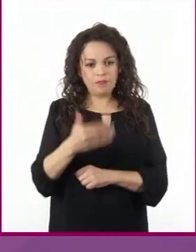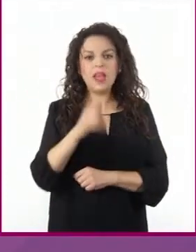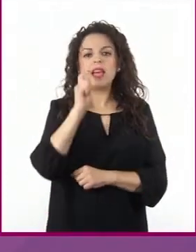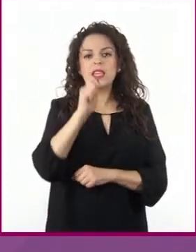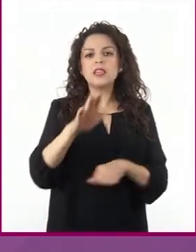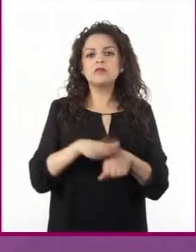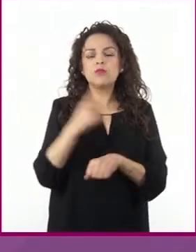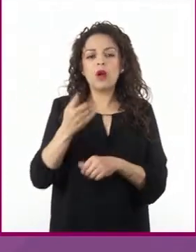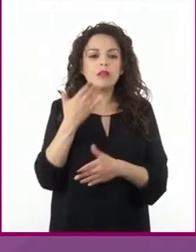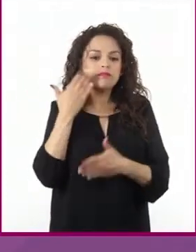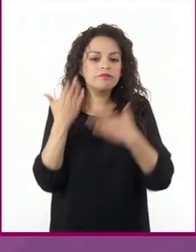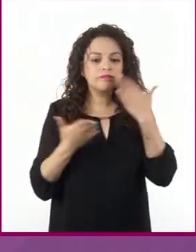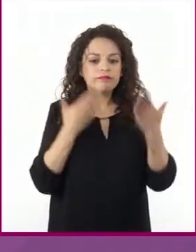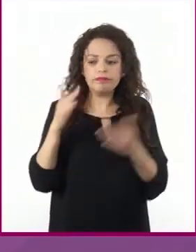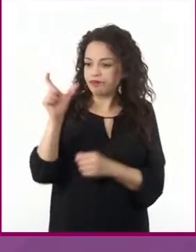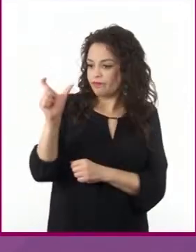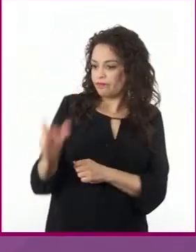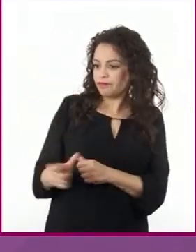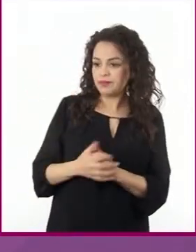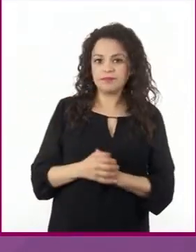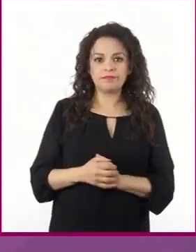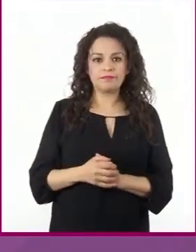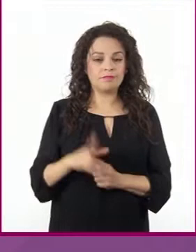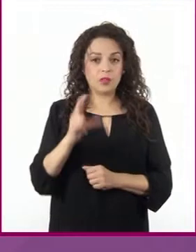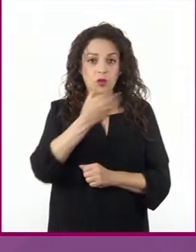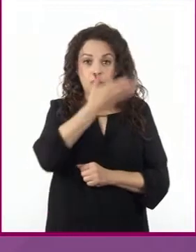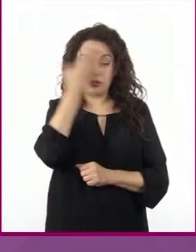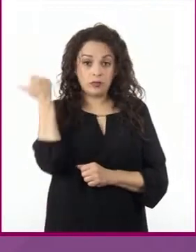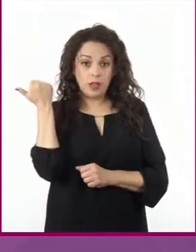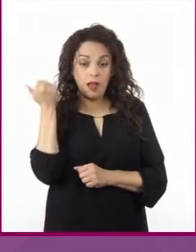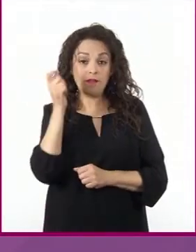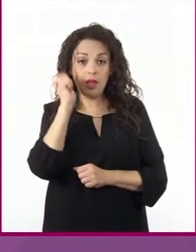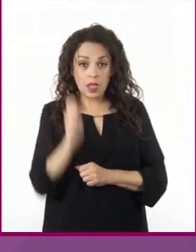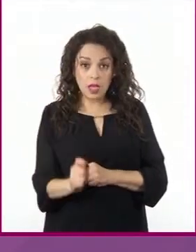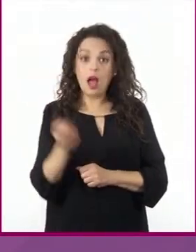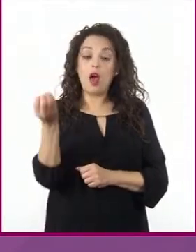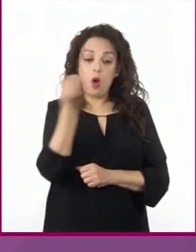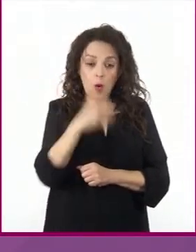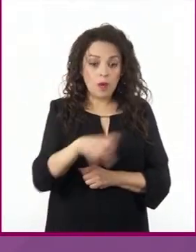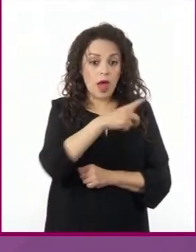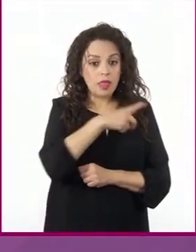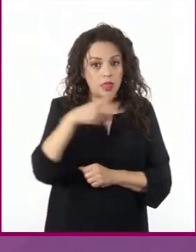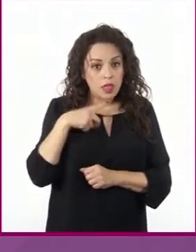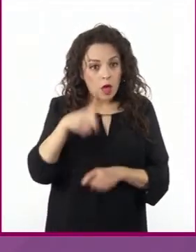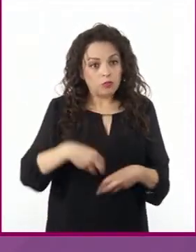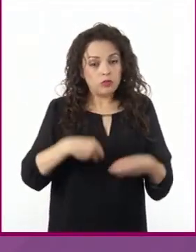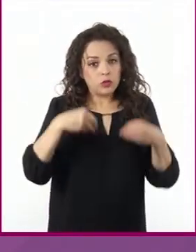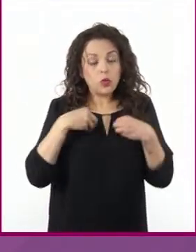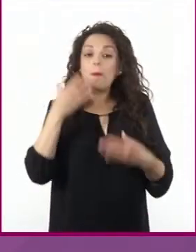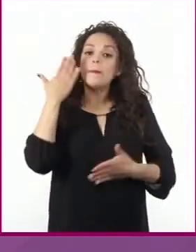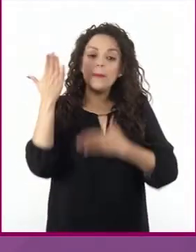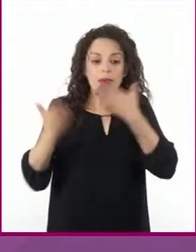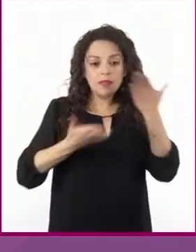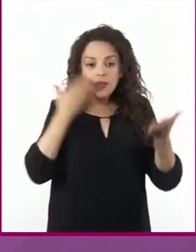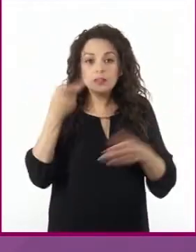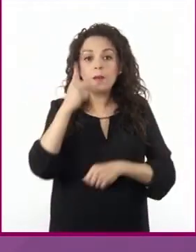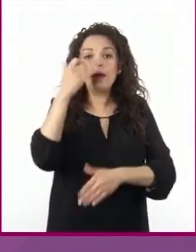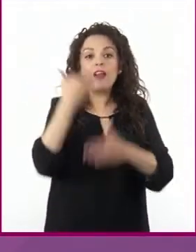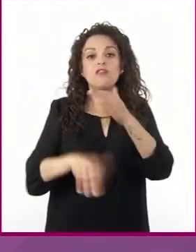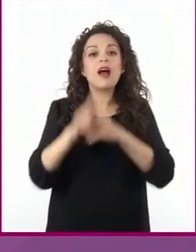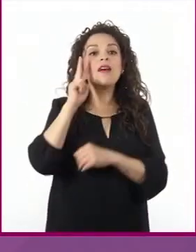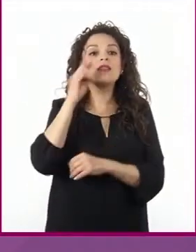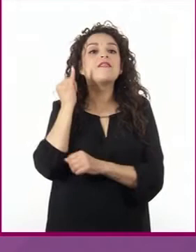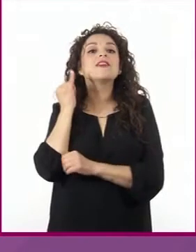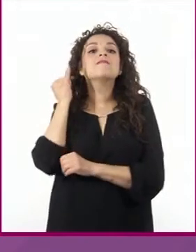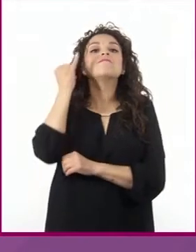está estudiando. Él nomás sabe que es una obligación, es una etapa de su vida, pero a lo mejor no ve un poquito más allá. Entonces es